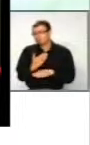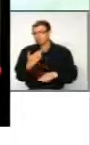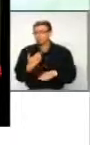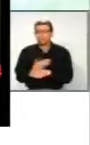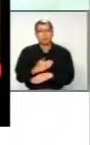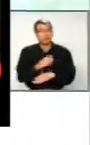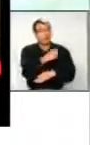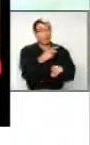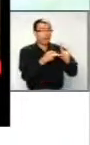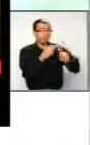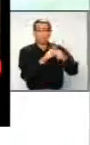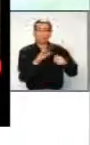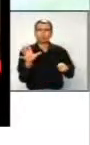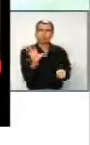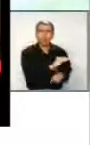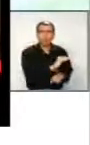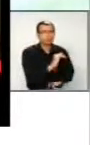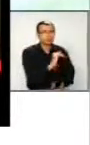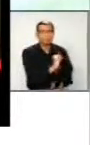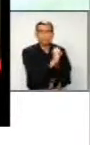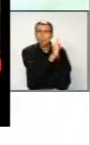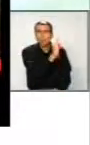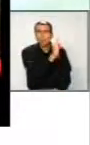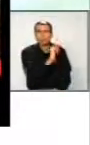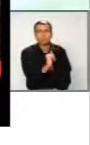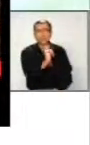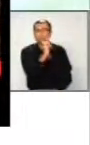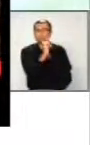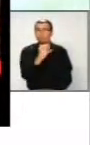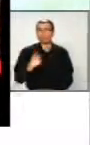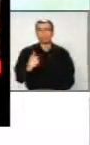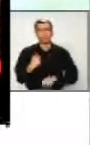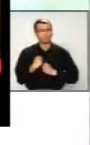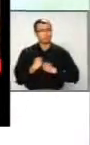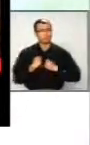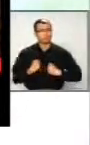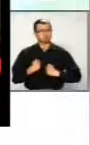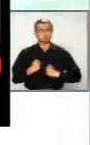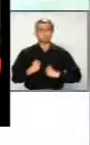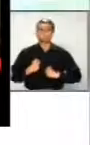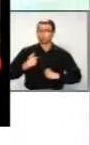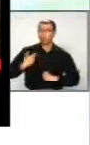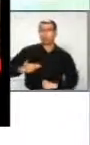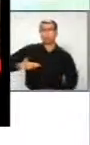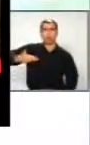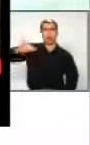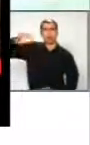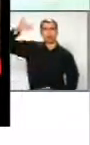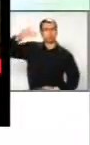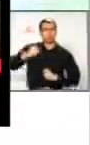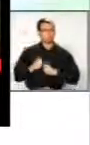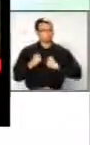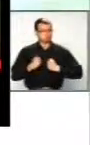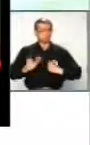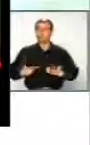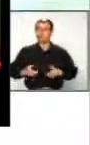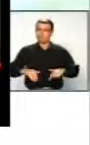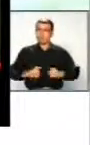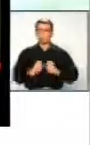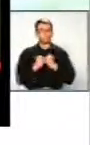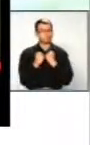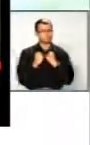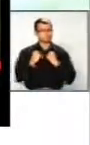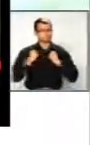eran menuditas, eran delgaditas, y yo toda la vida fui grandota. Grandota de alta y grandota de gruesa. Y yo por más